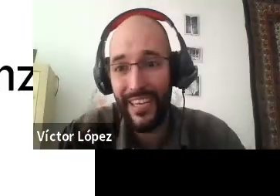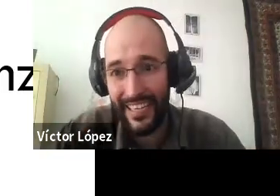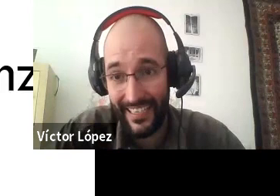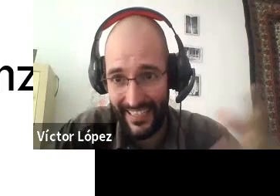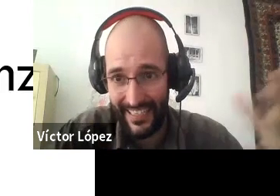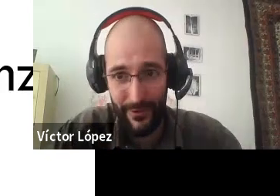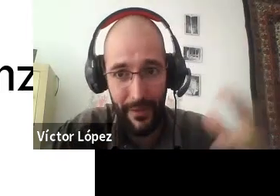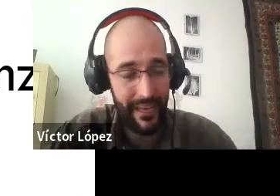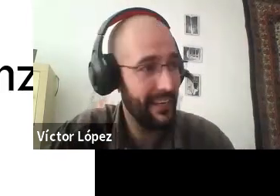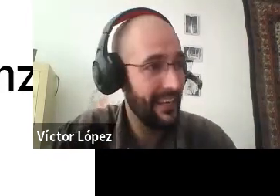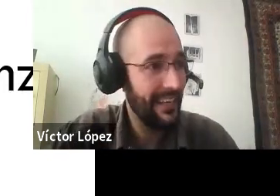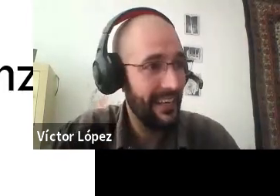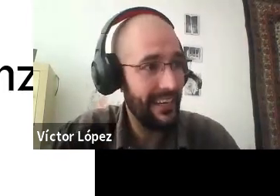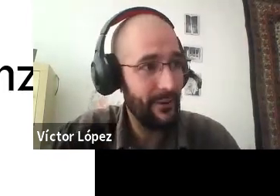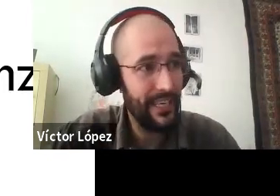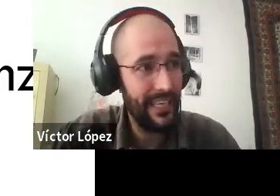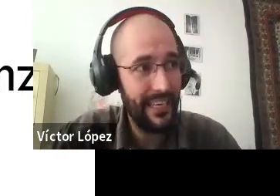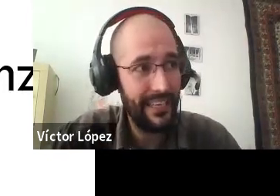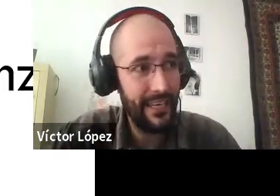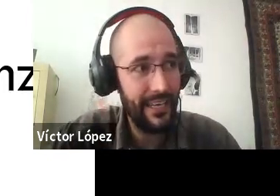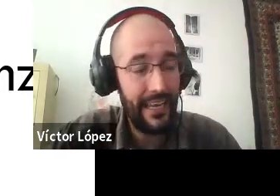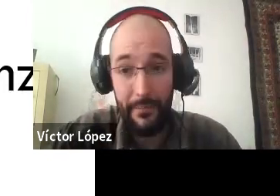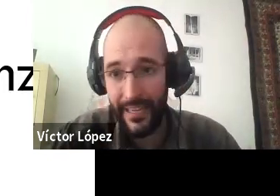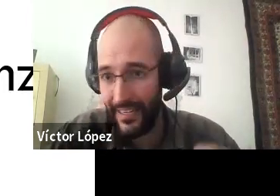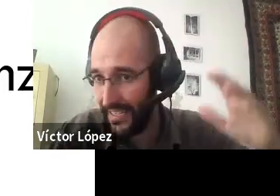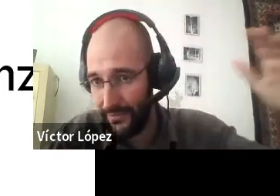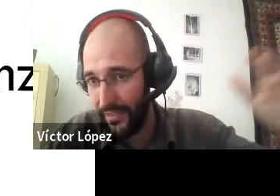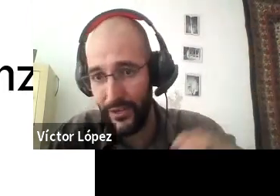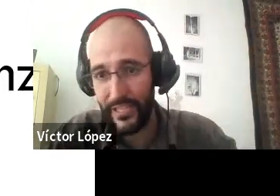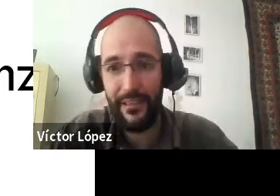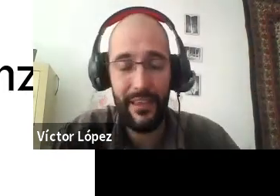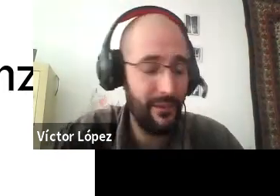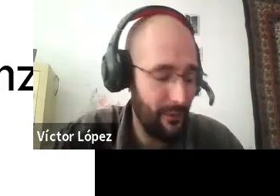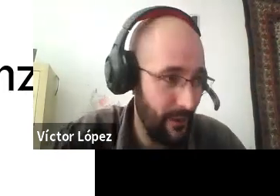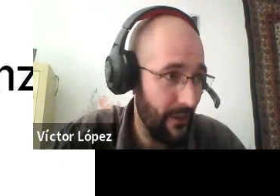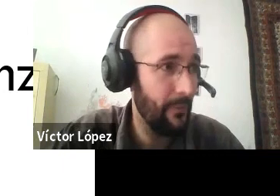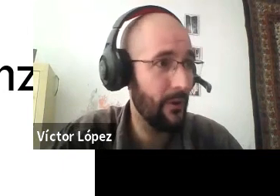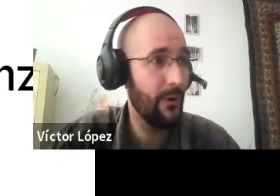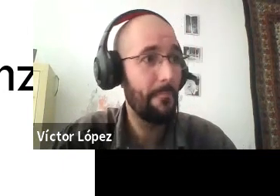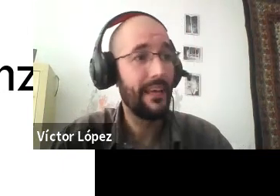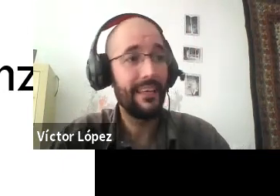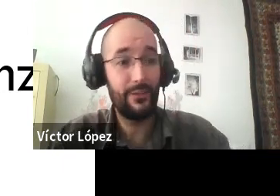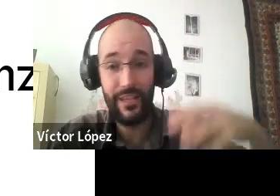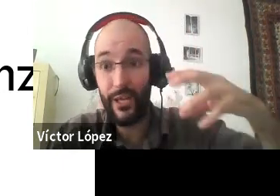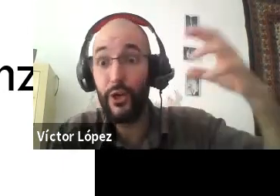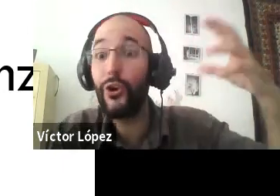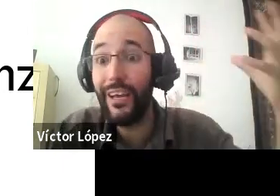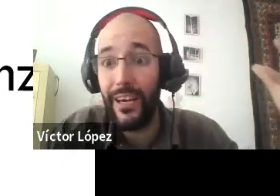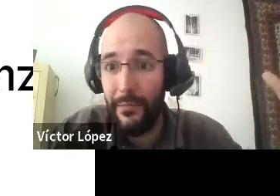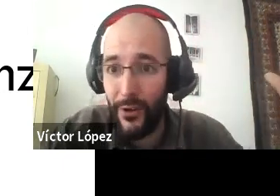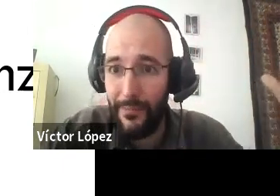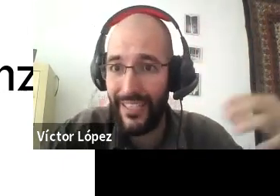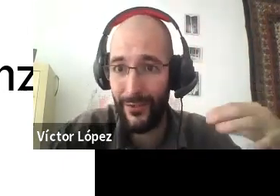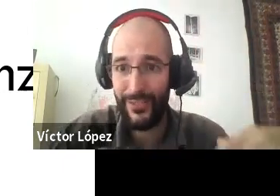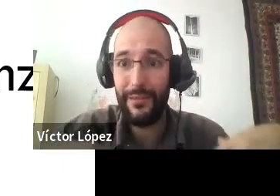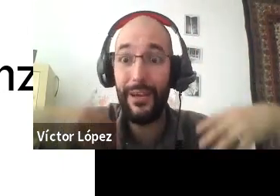yo diría que sí que es una imagen recogida de Alemania en las inundaciones que hubieron hace poco y donde se dice yo no creo en el